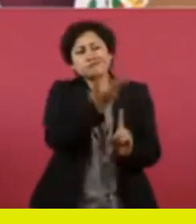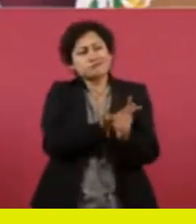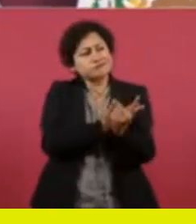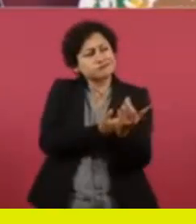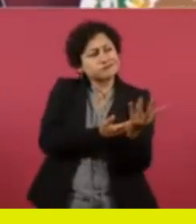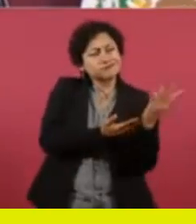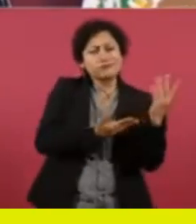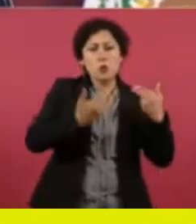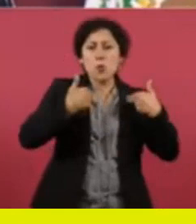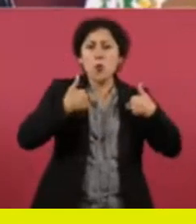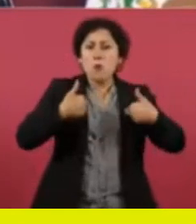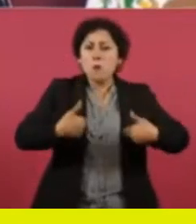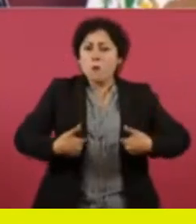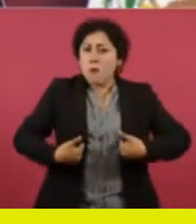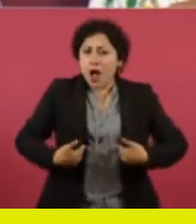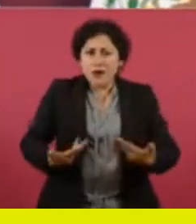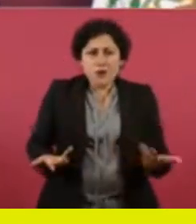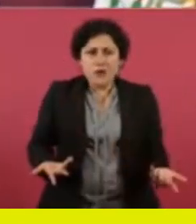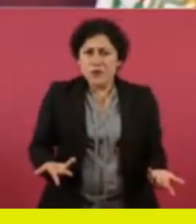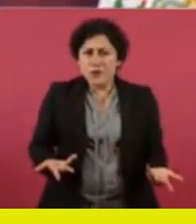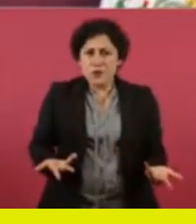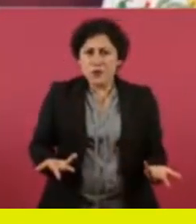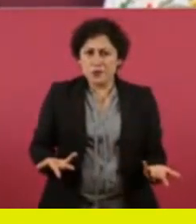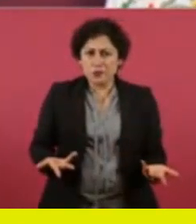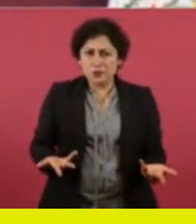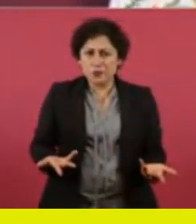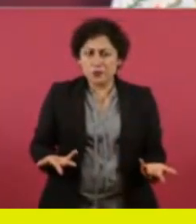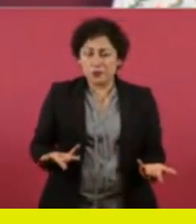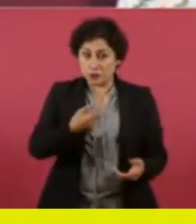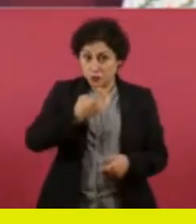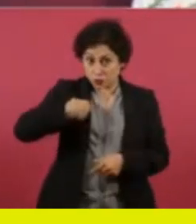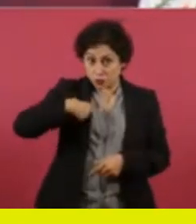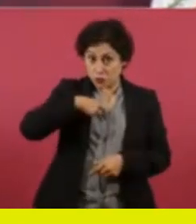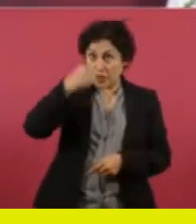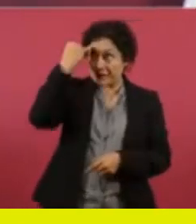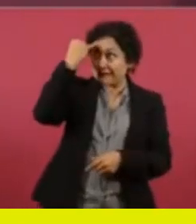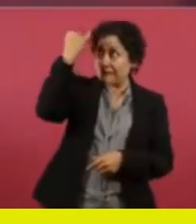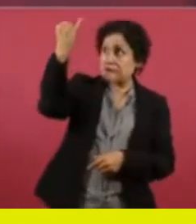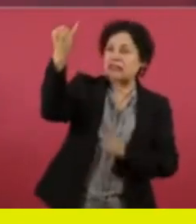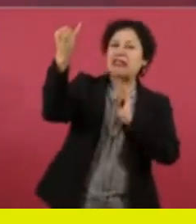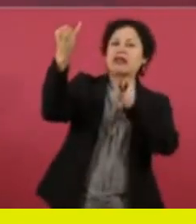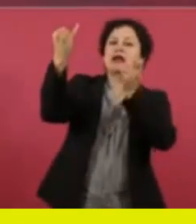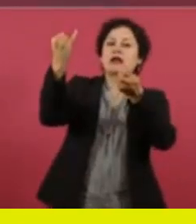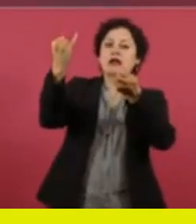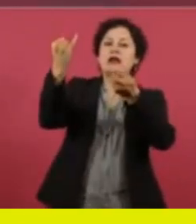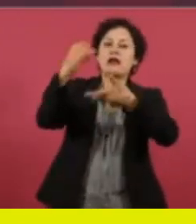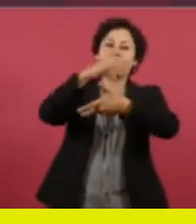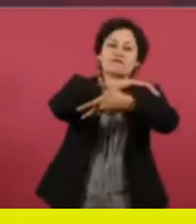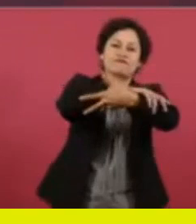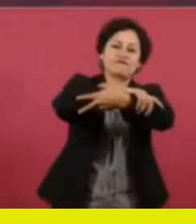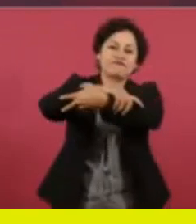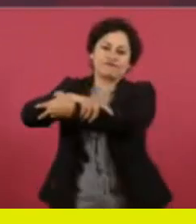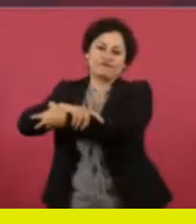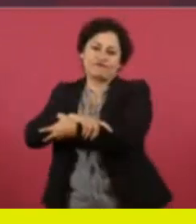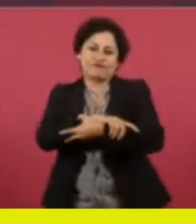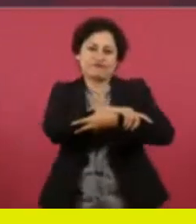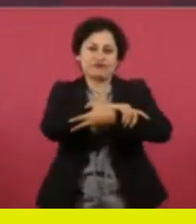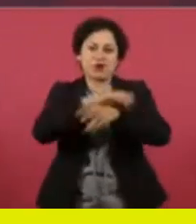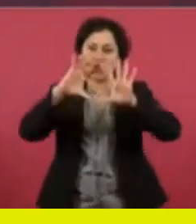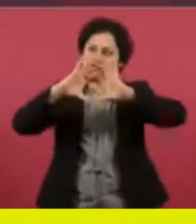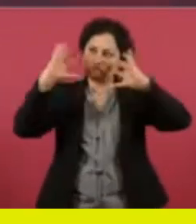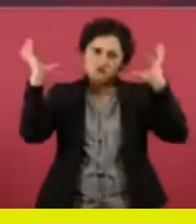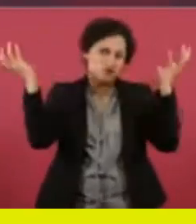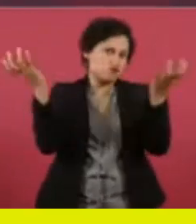independientemente de cualquier cosa. Nosotros estamos a favor de la fraternidad universal.